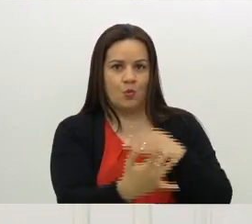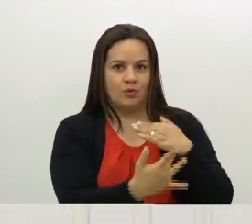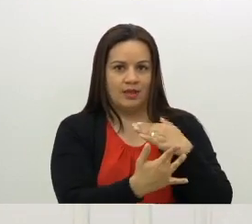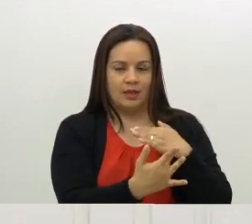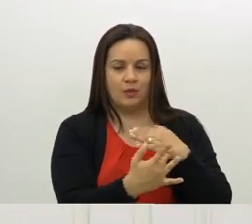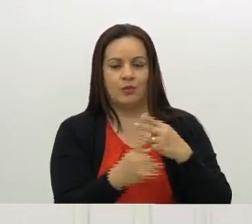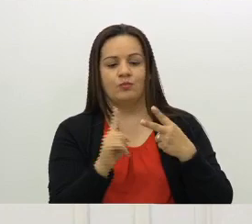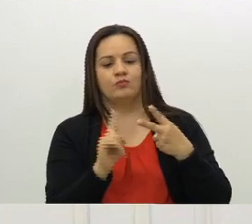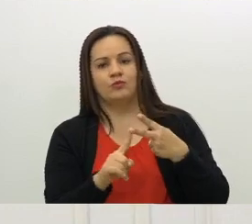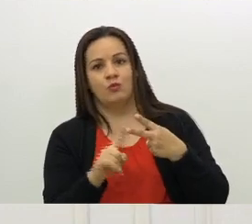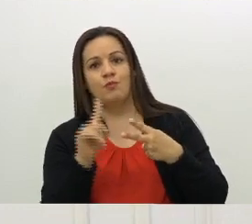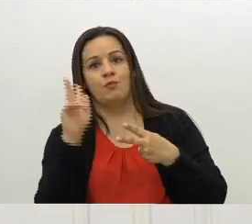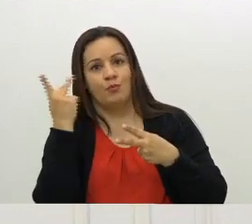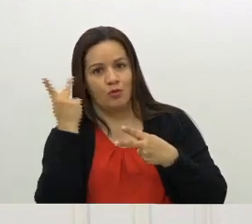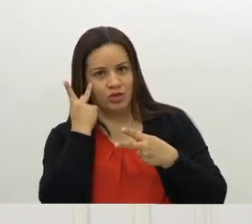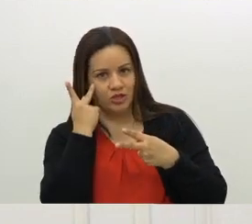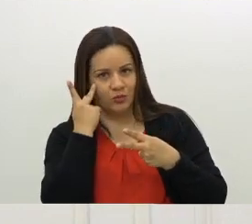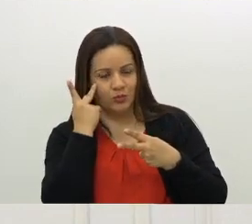político,